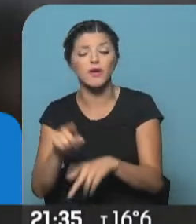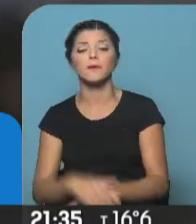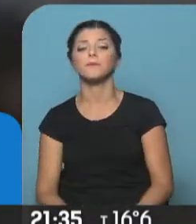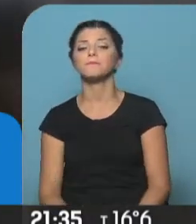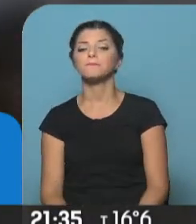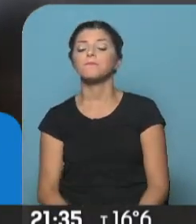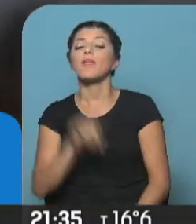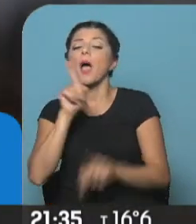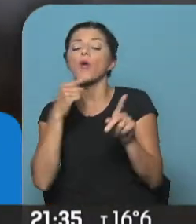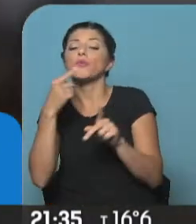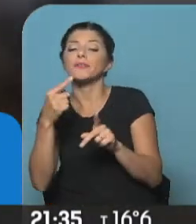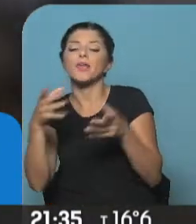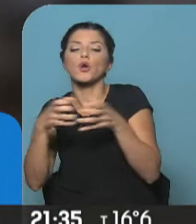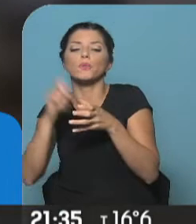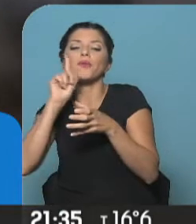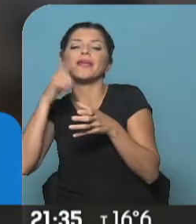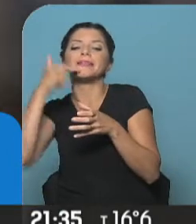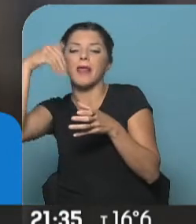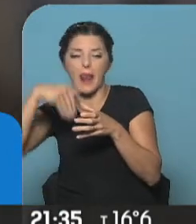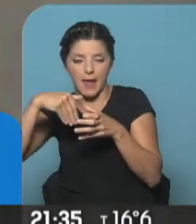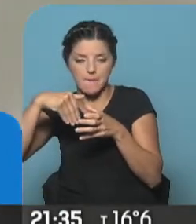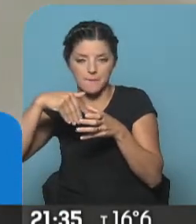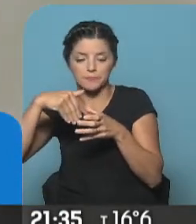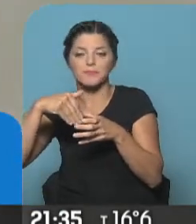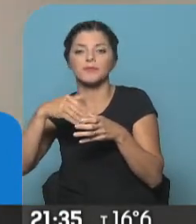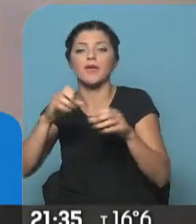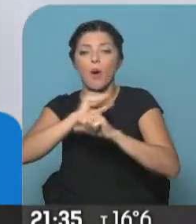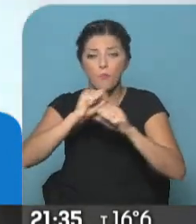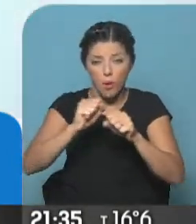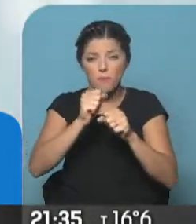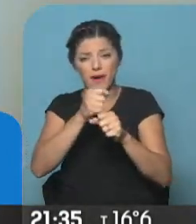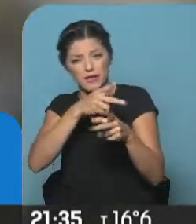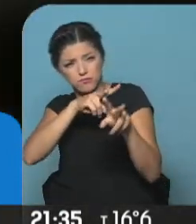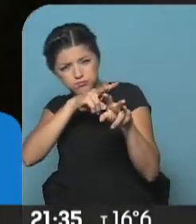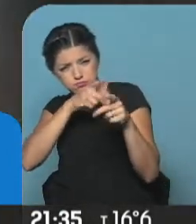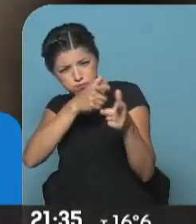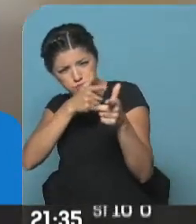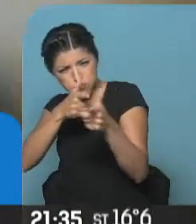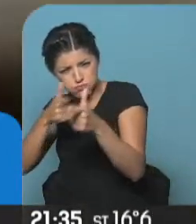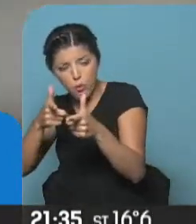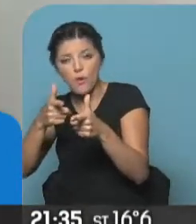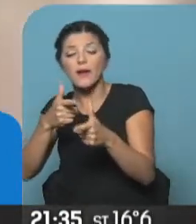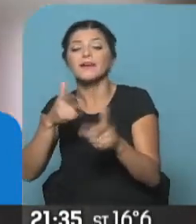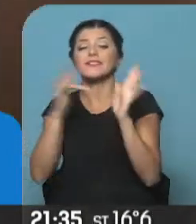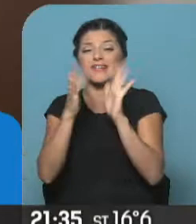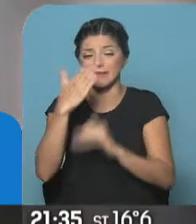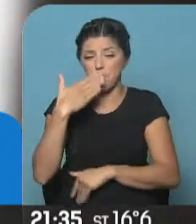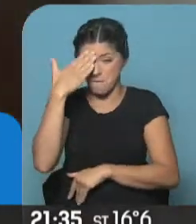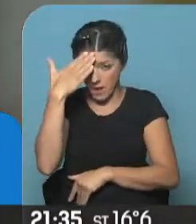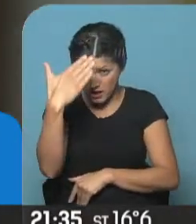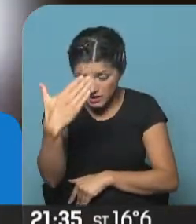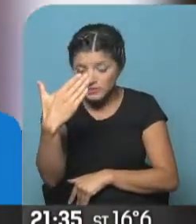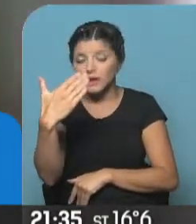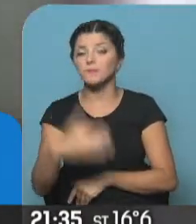presuntos islamitas atacaron con bombas y fusiles una mezquita en una localidad de la península del Sinaí. Mataron